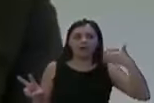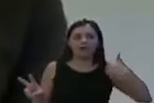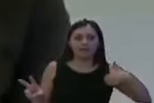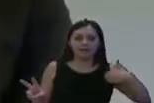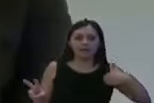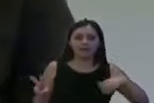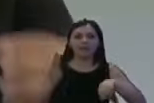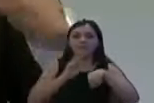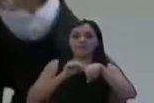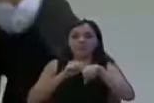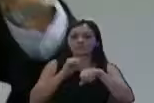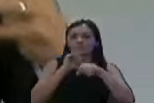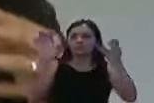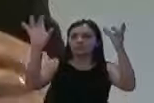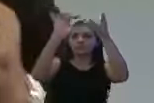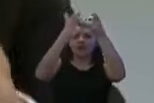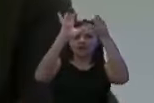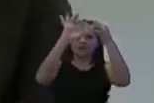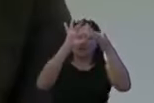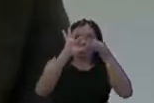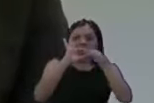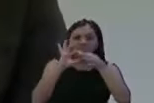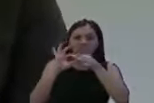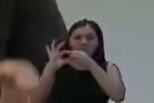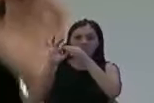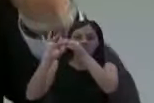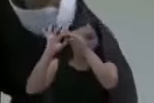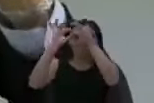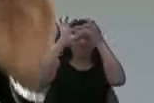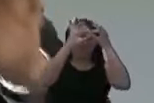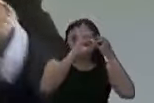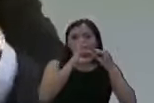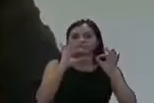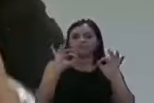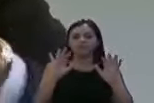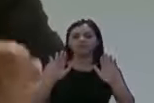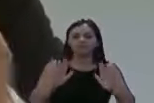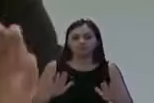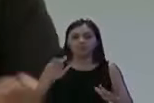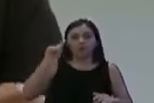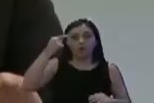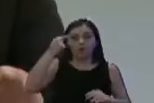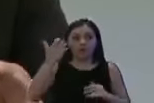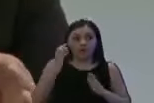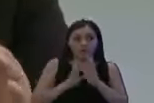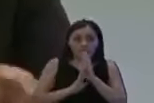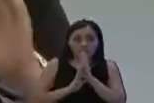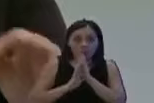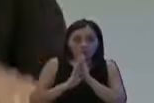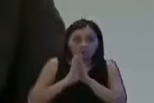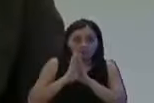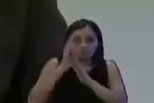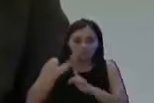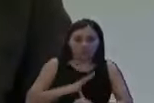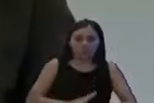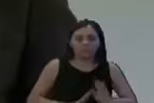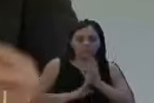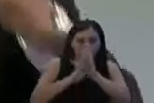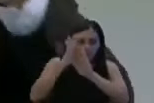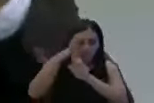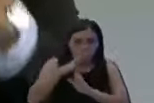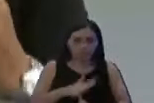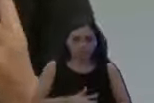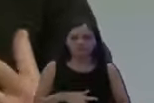Miami porque hay toda una estrategia internacional para parar los gobiernos progresistas de nuestra América Latina